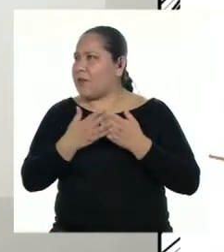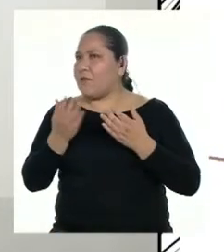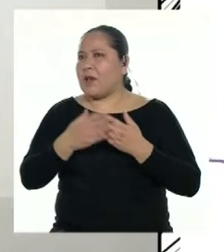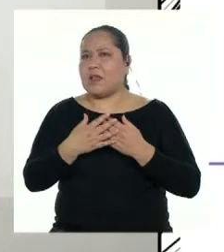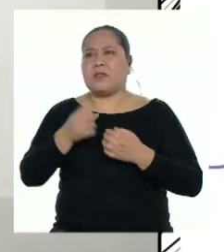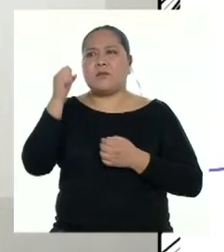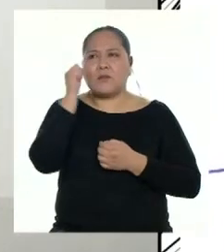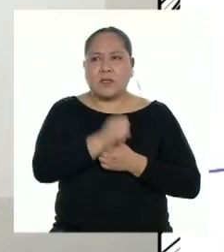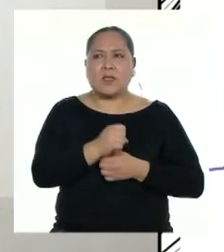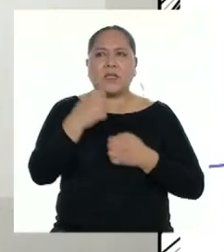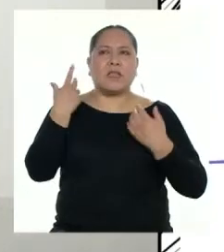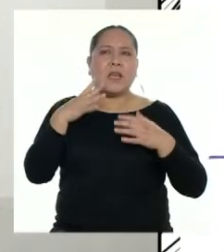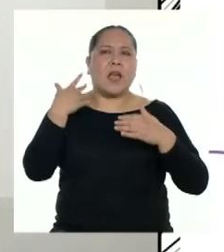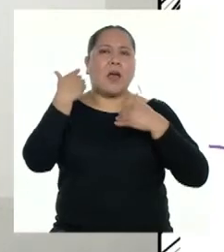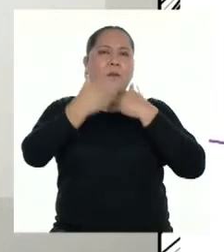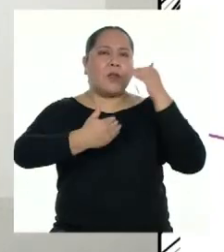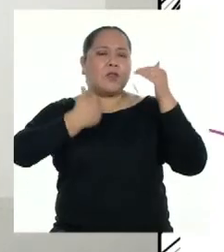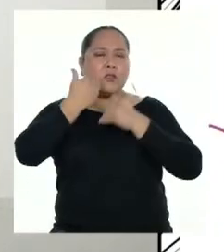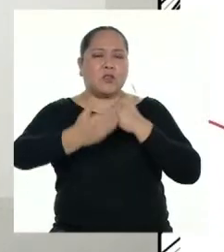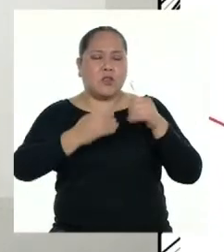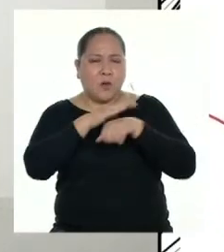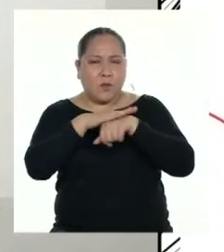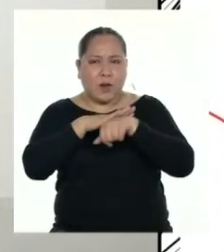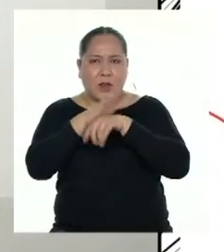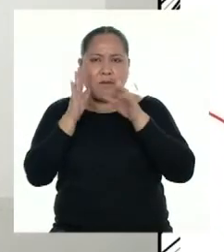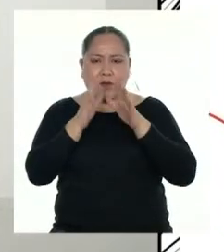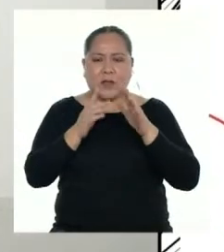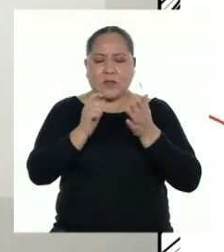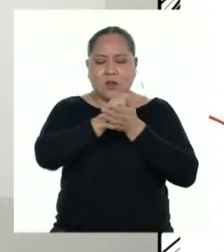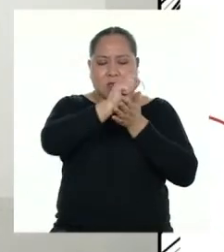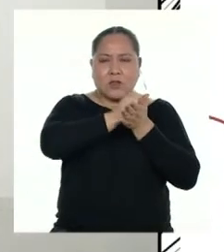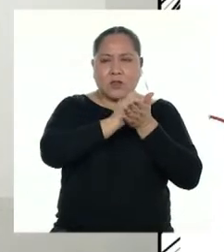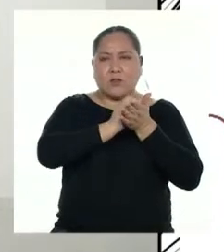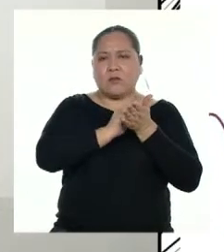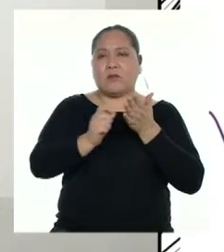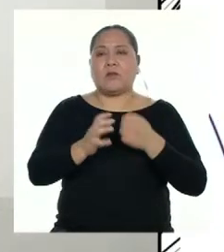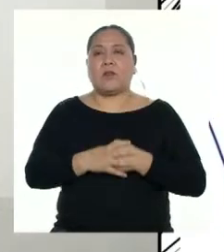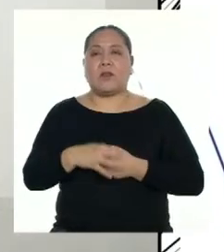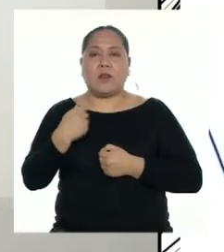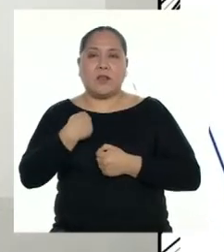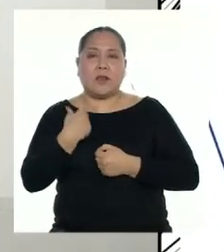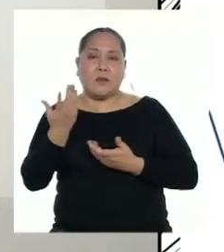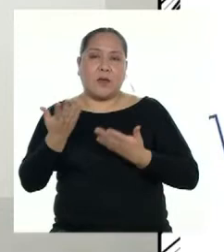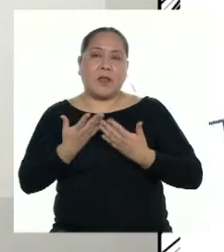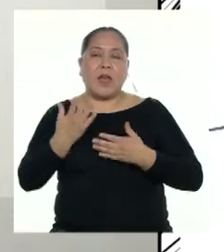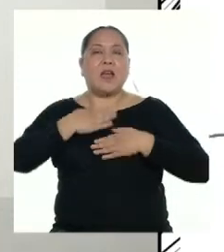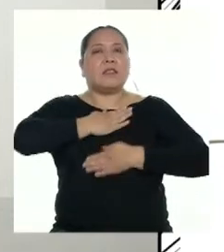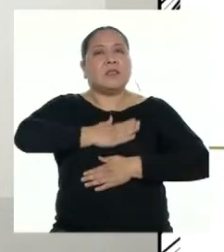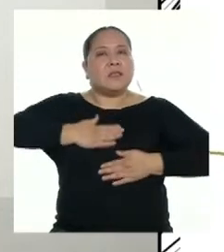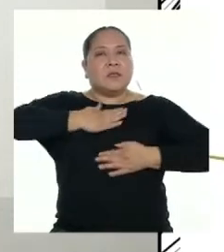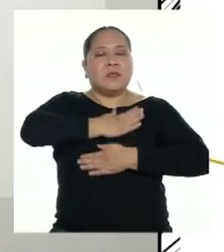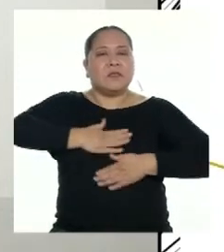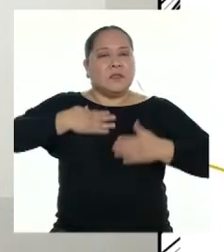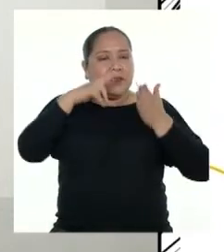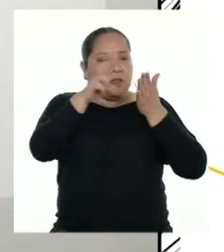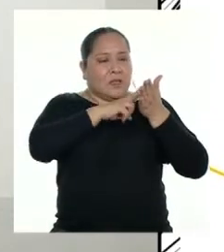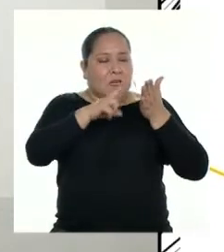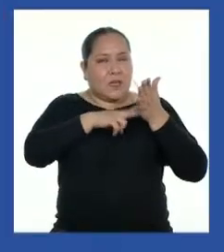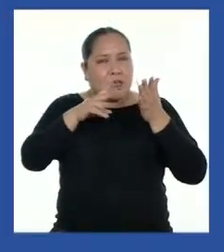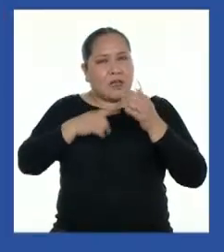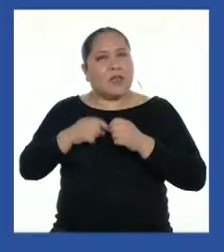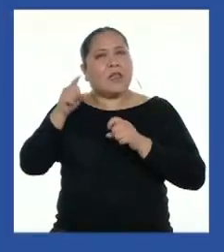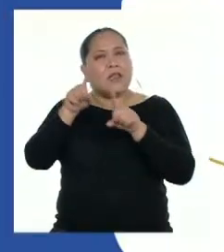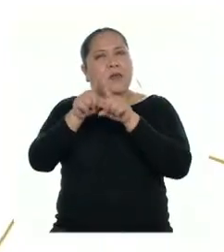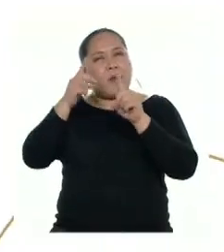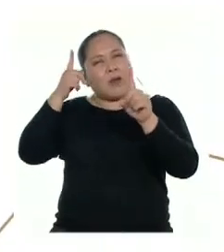ya he pasado el proceso de planificación y textualización y me genera satisfacción de ir logrando mis